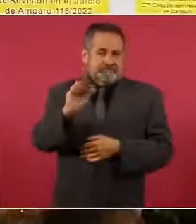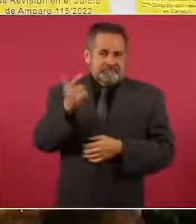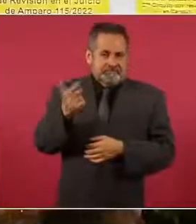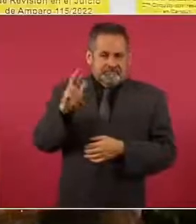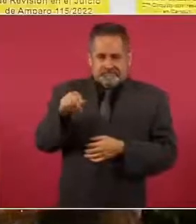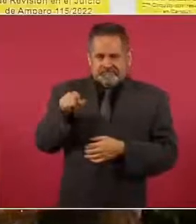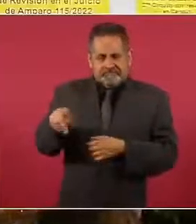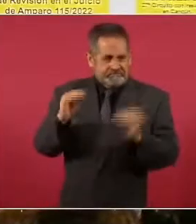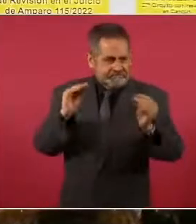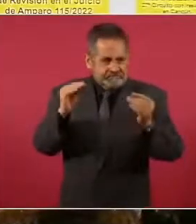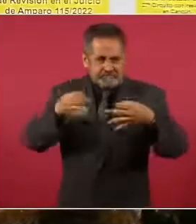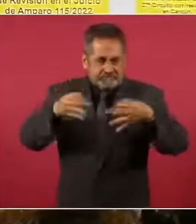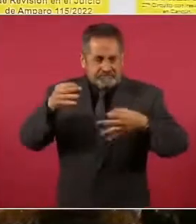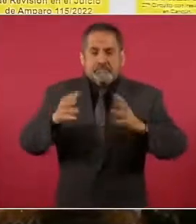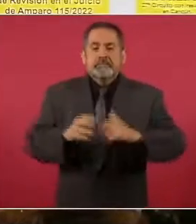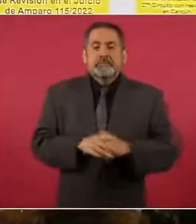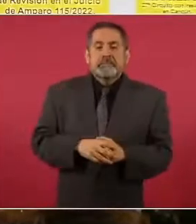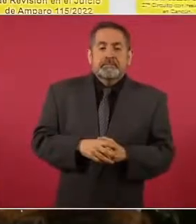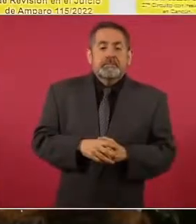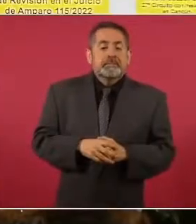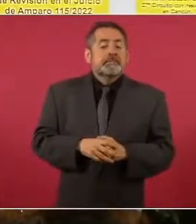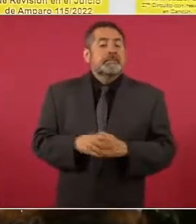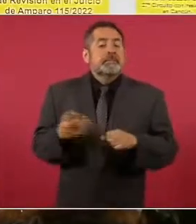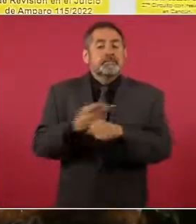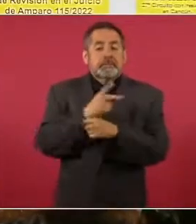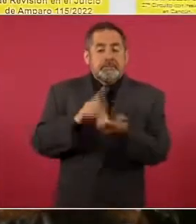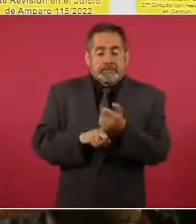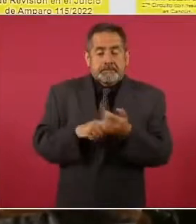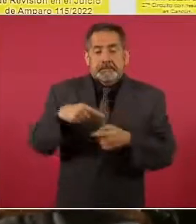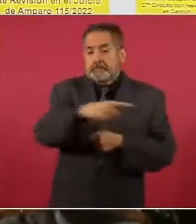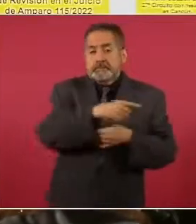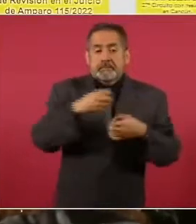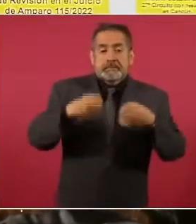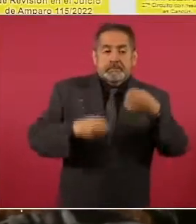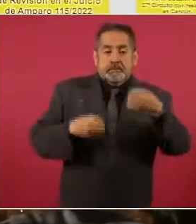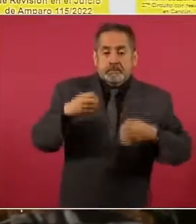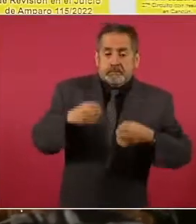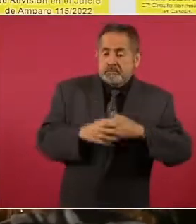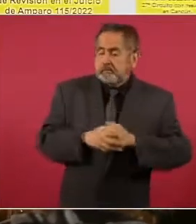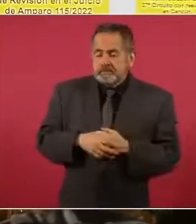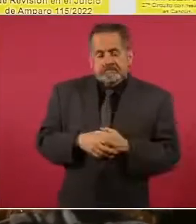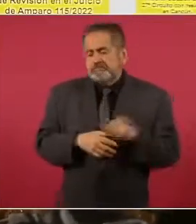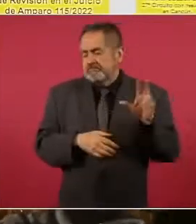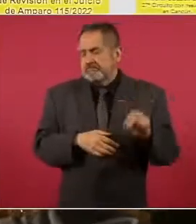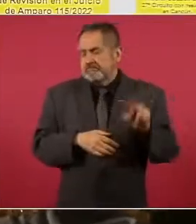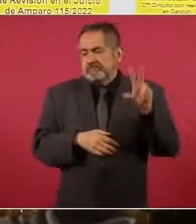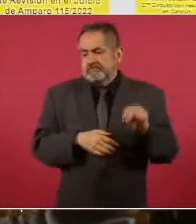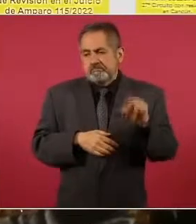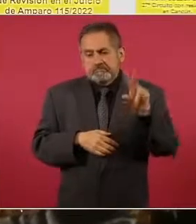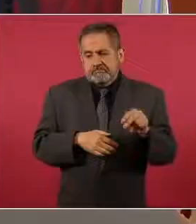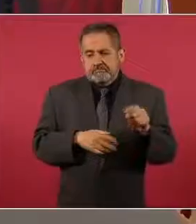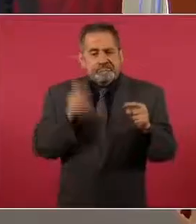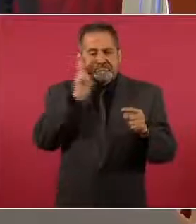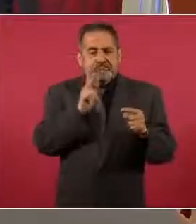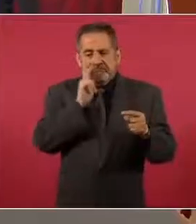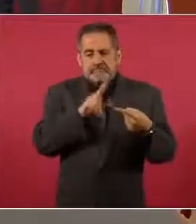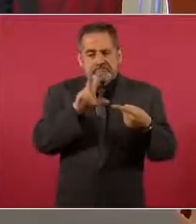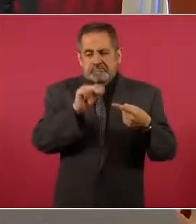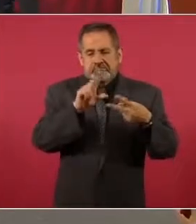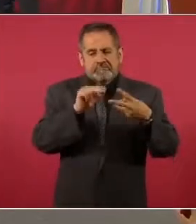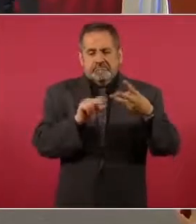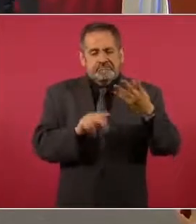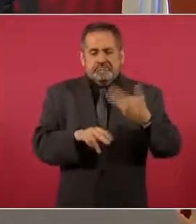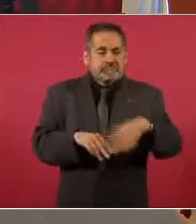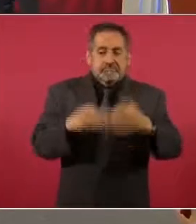la República y en los diferentes momentos los juzgadores fueron tumbando las pruebas, desacreditando a los